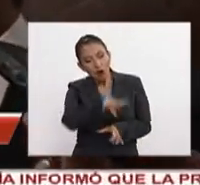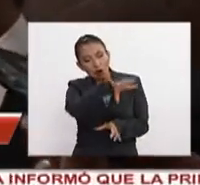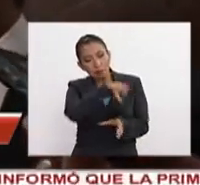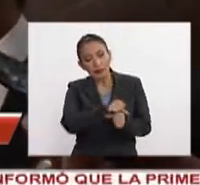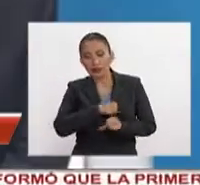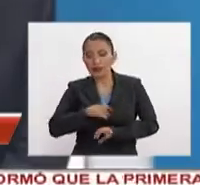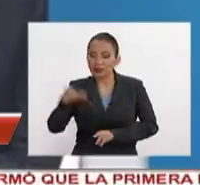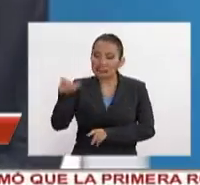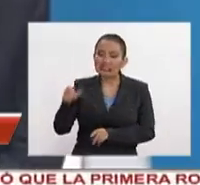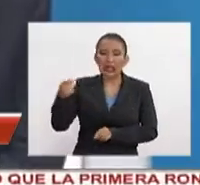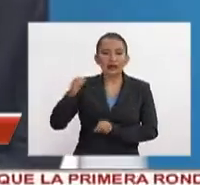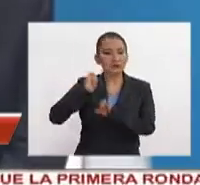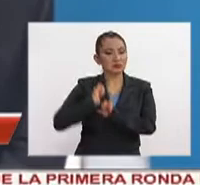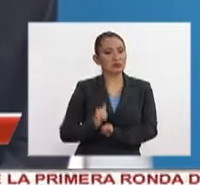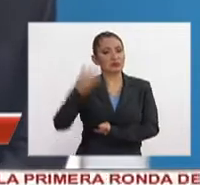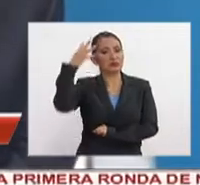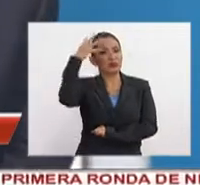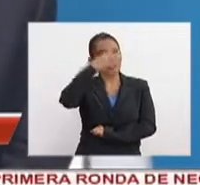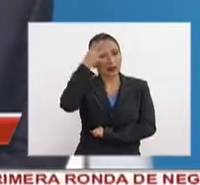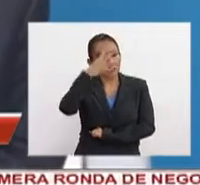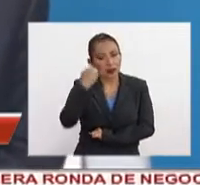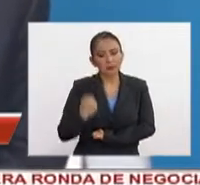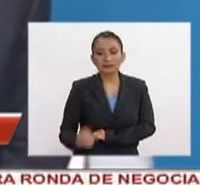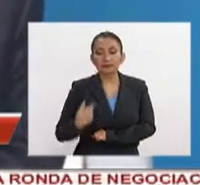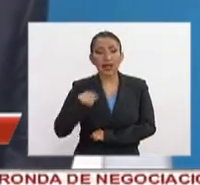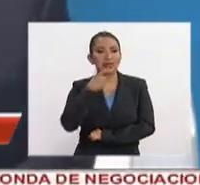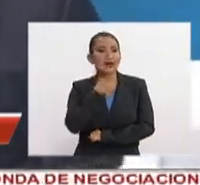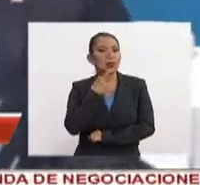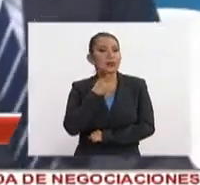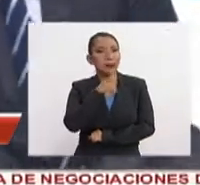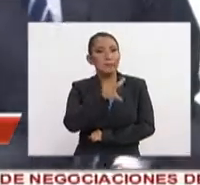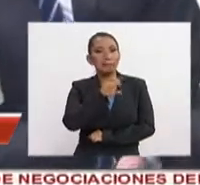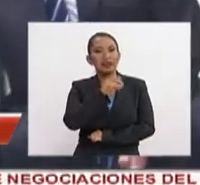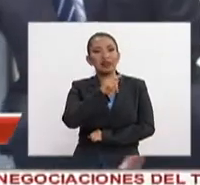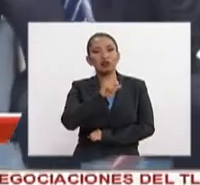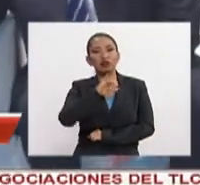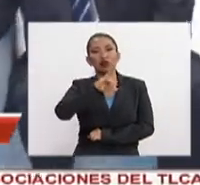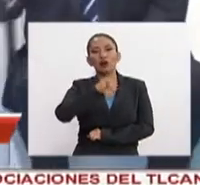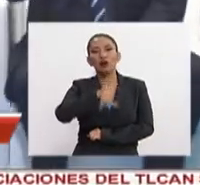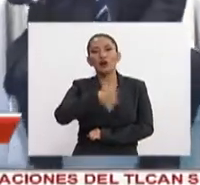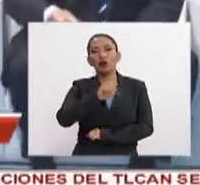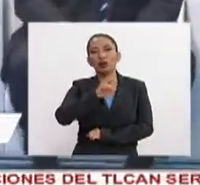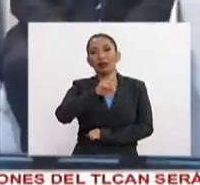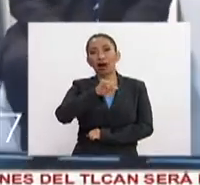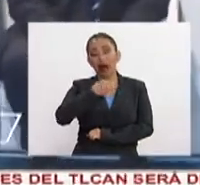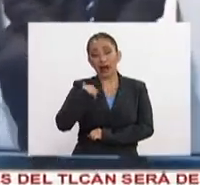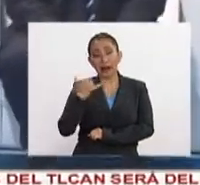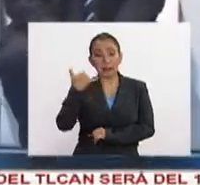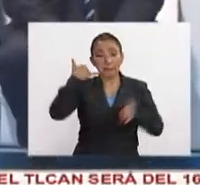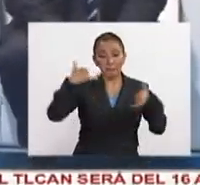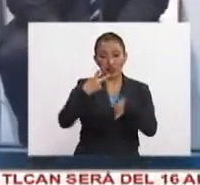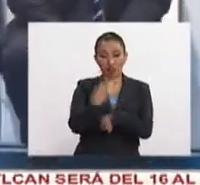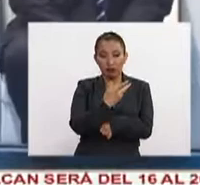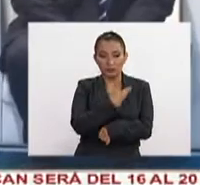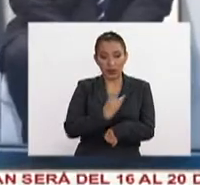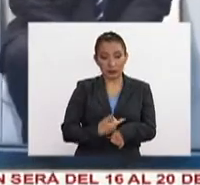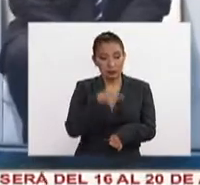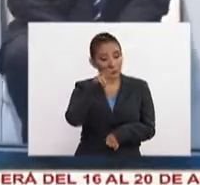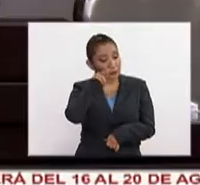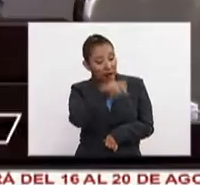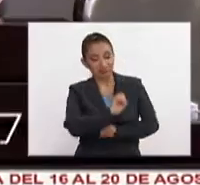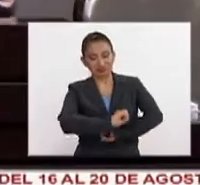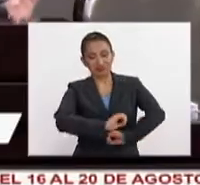el claro matiz autoritario de Trump. El diputado Víctor Jorgana dijo que la conversación Peña-Trump demuestra la